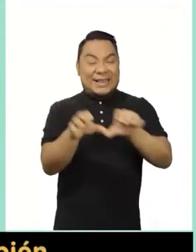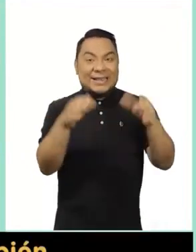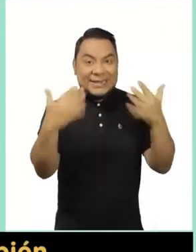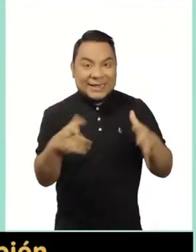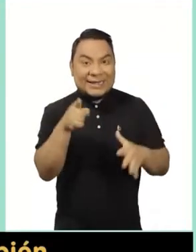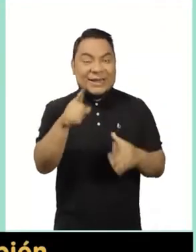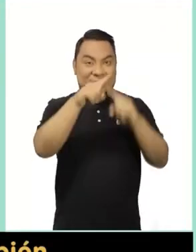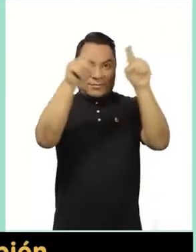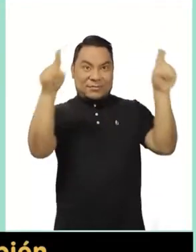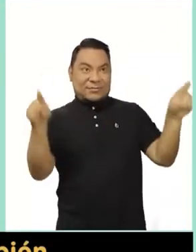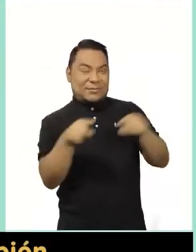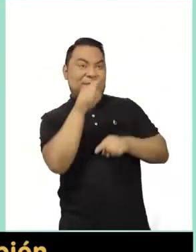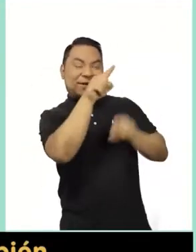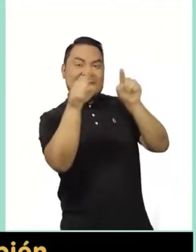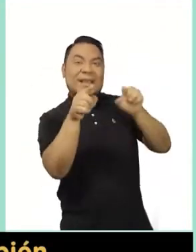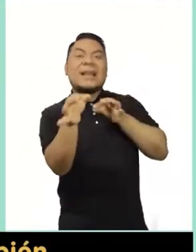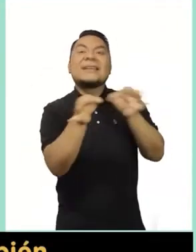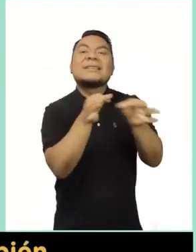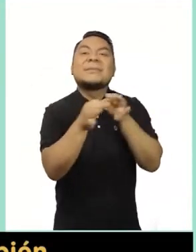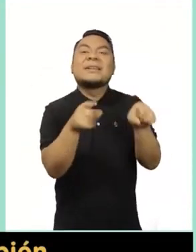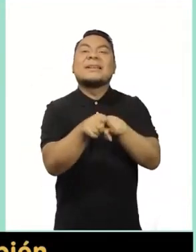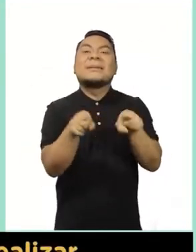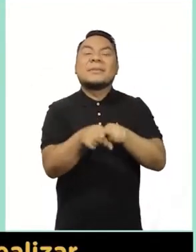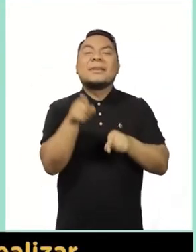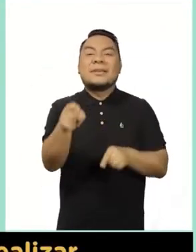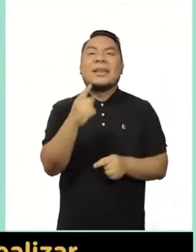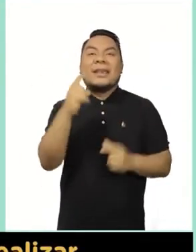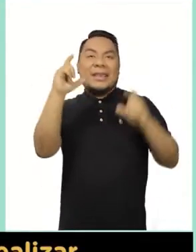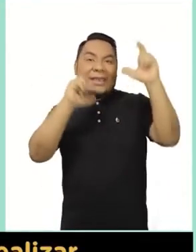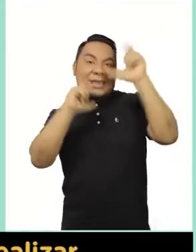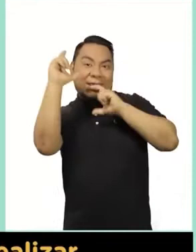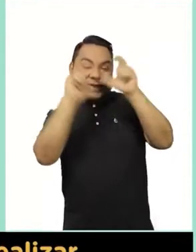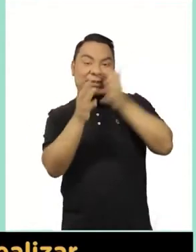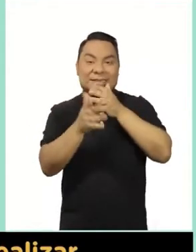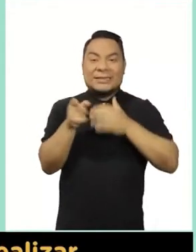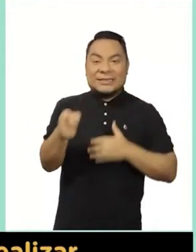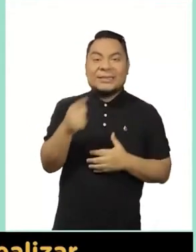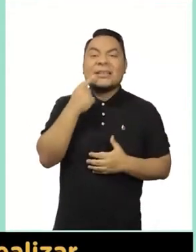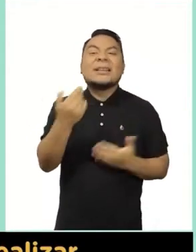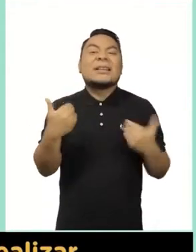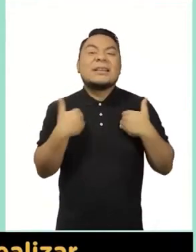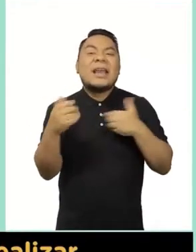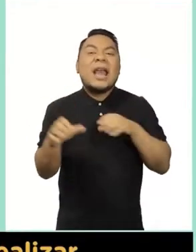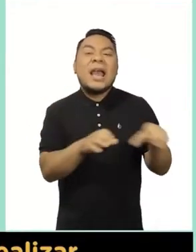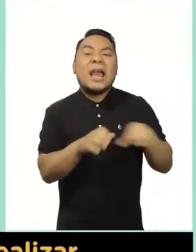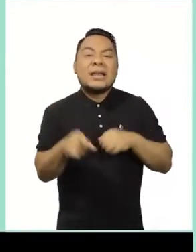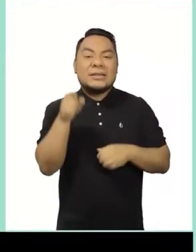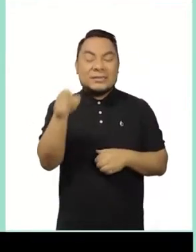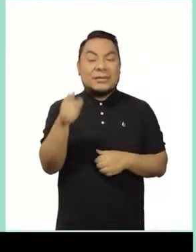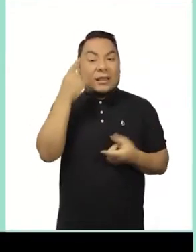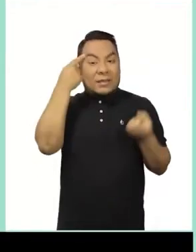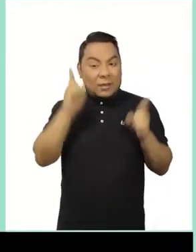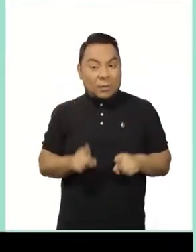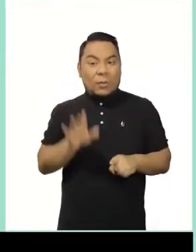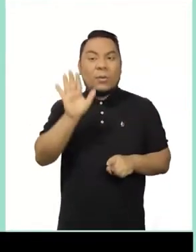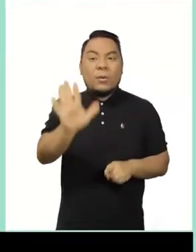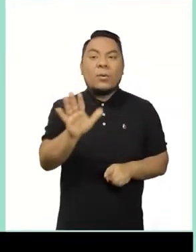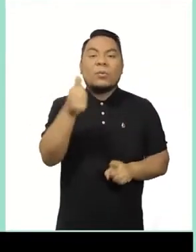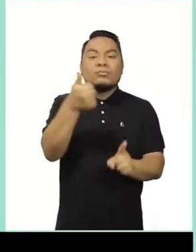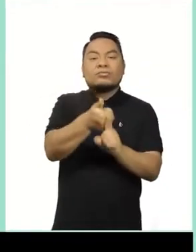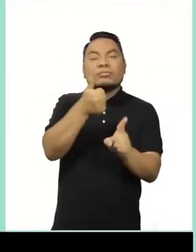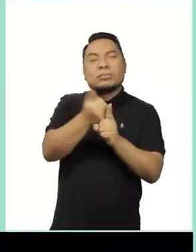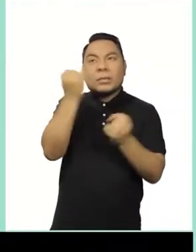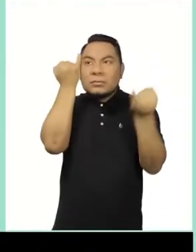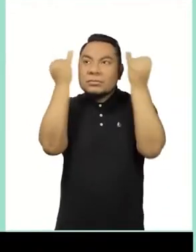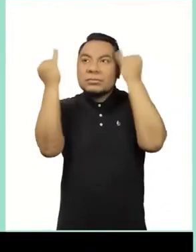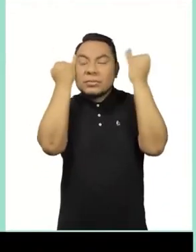Para realizar el mural, explícale también con gestos y señas lo que tiene que realizar de acuerdo con